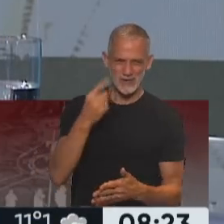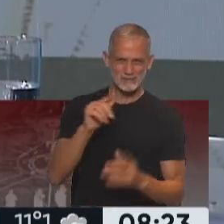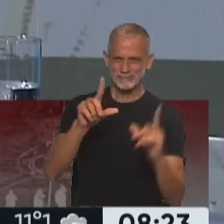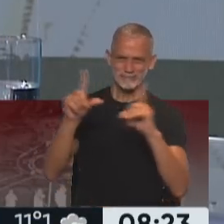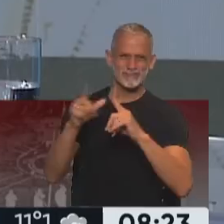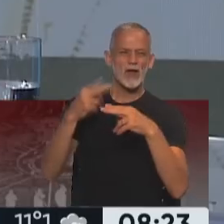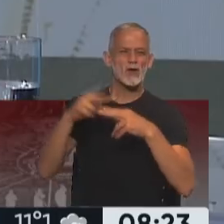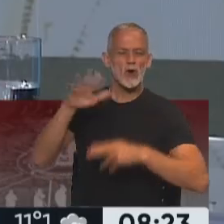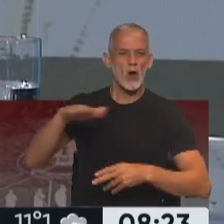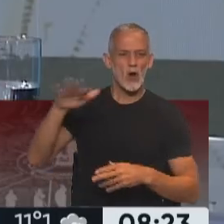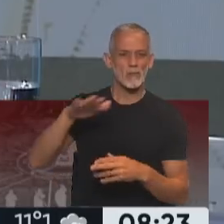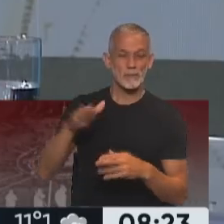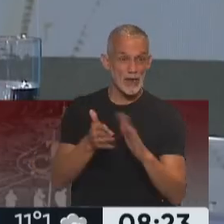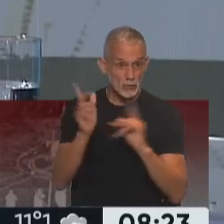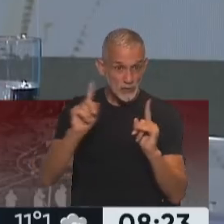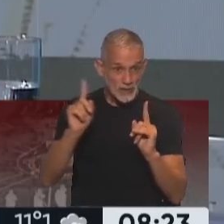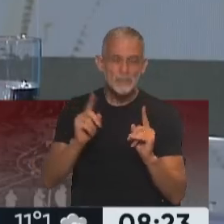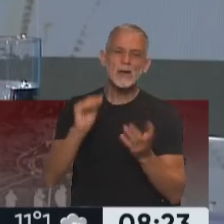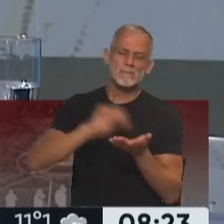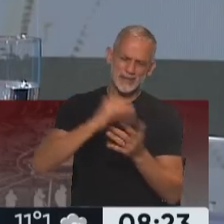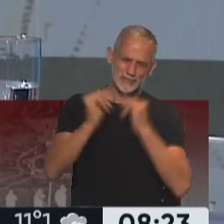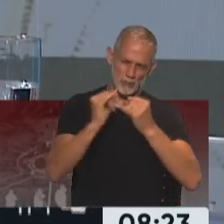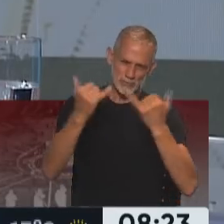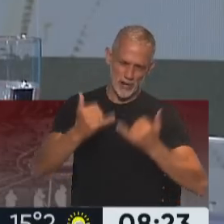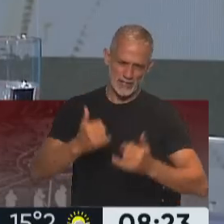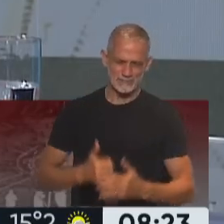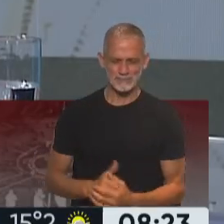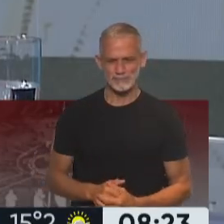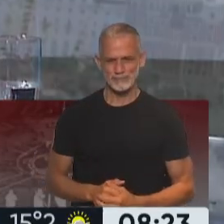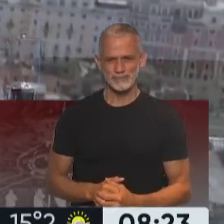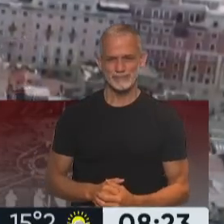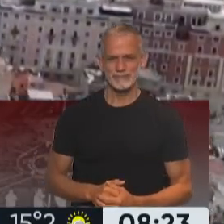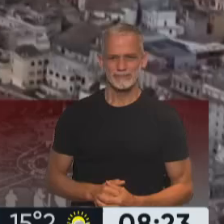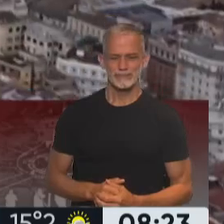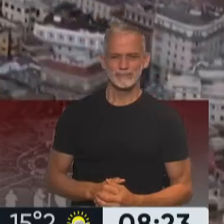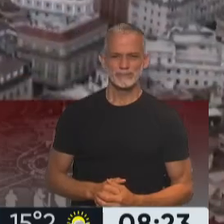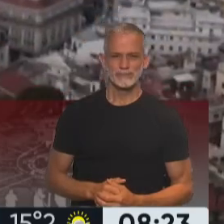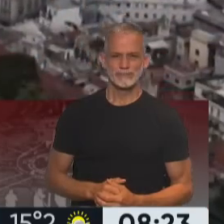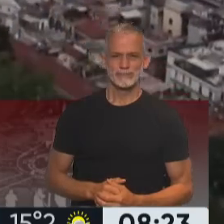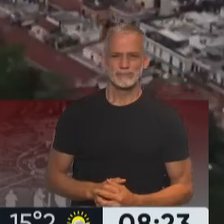pasaba en Roma, en el Vaticano. Pero no se vayan, porque tenemos mucho más para compartir con ustedes.